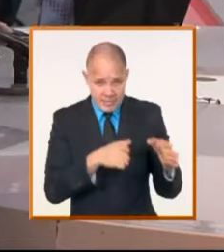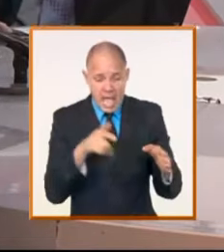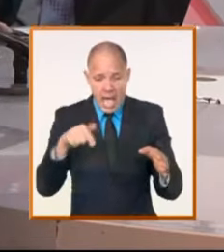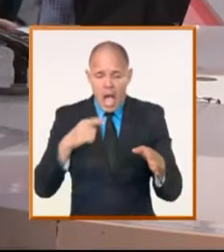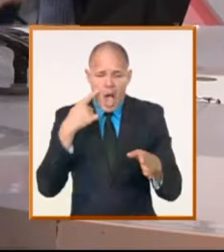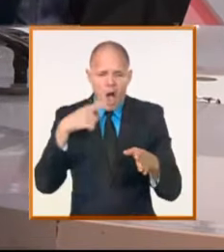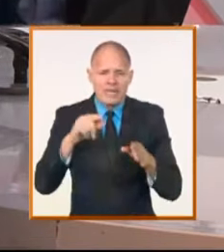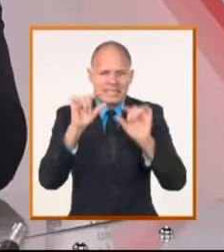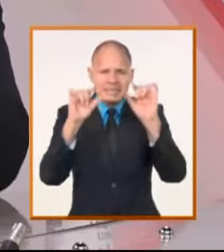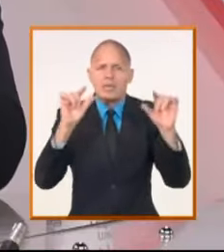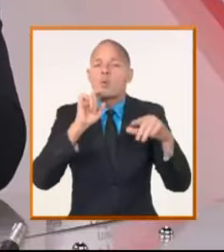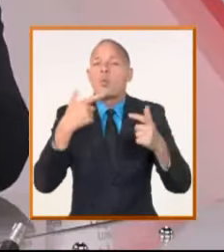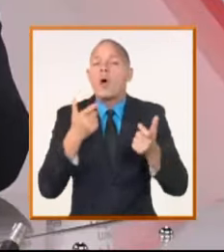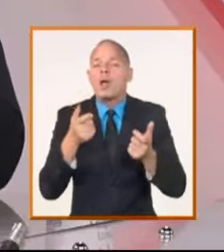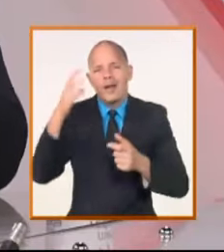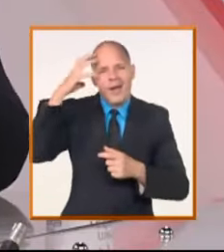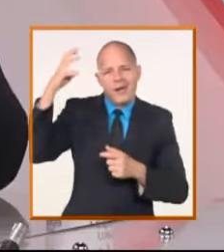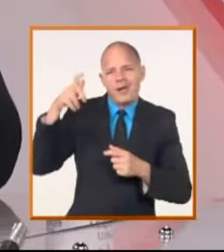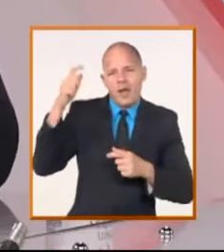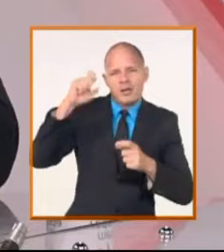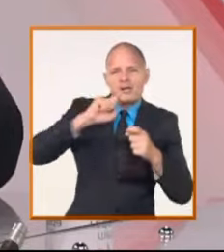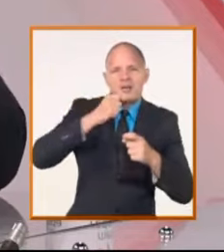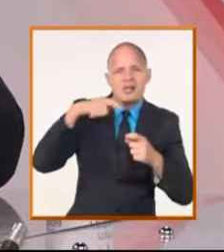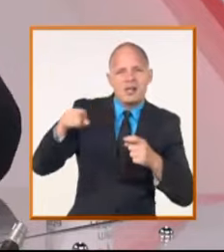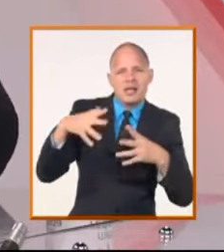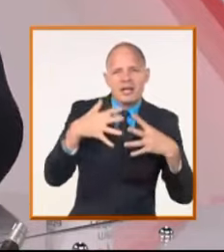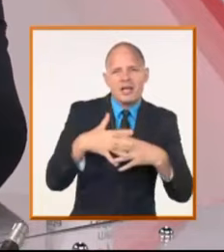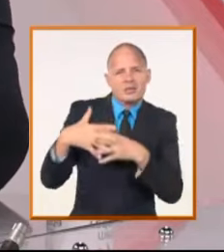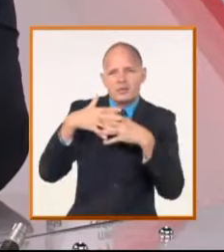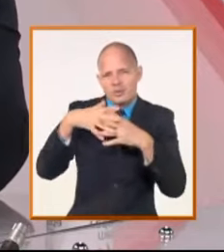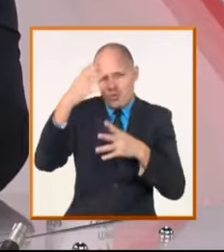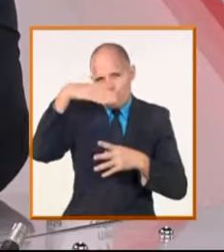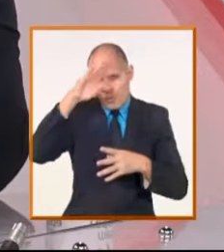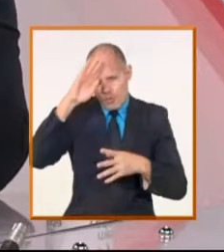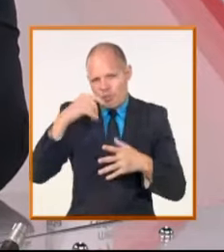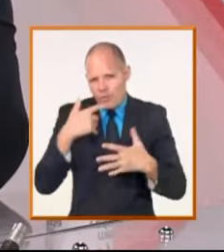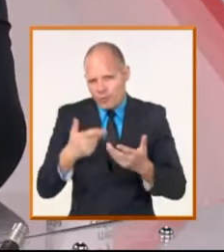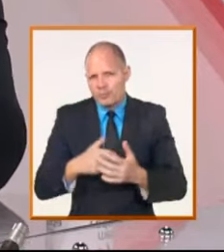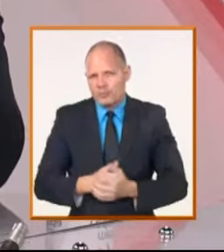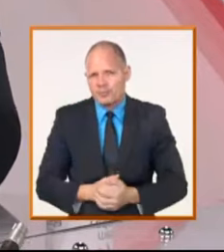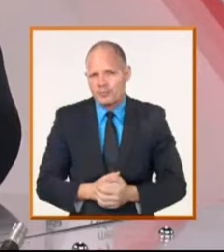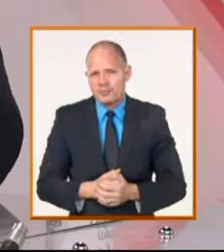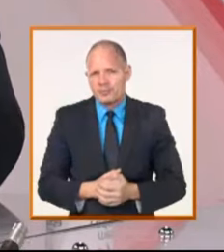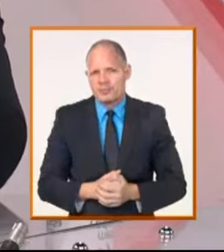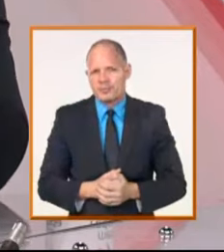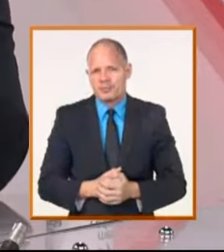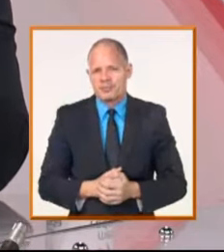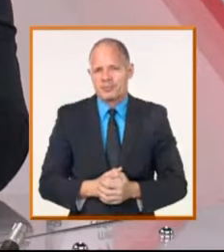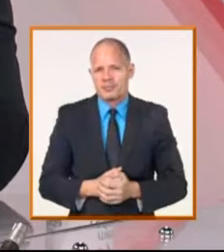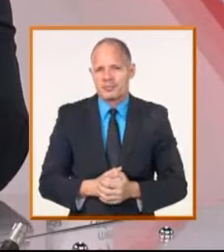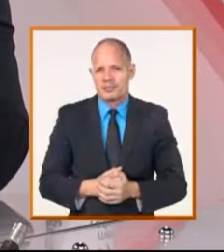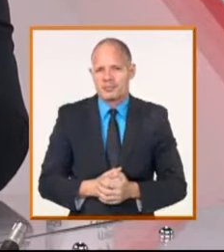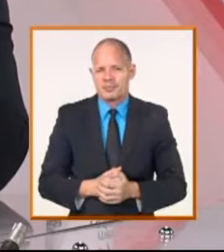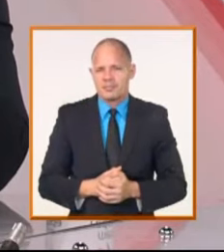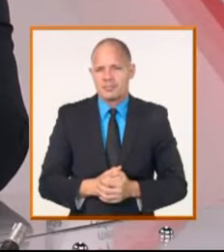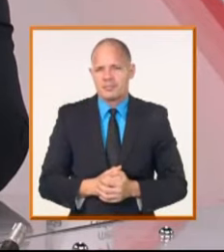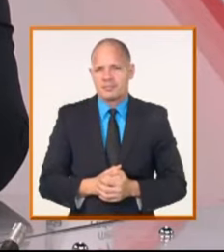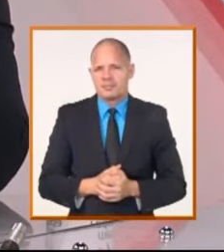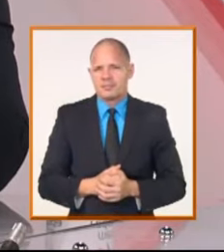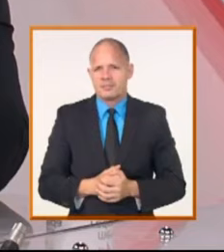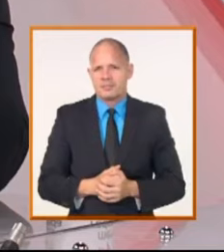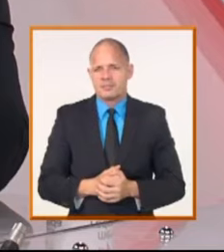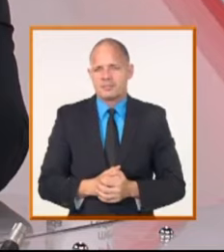tú explicarás, no es, vamos a decir, un tema predominante, de, importante, de mucho peso, pero sin duda, bueno, algo no, nos depara.